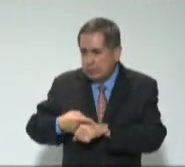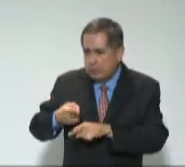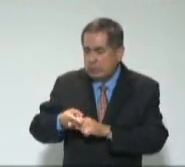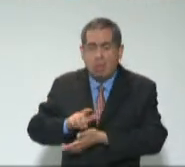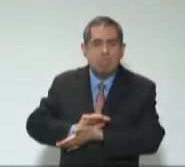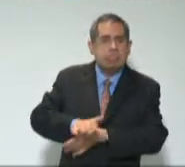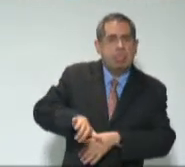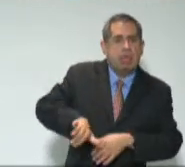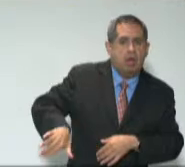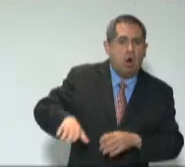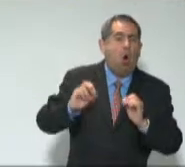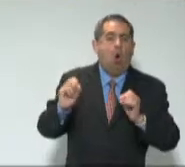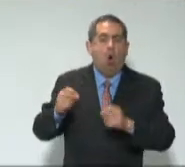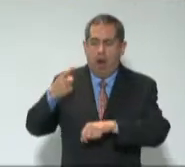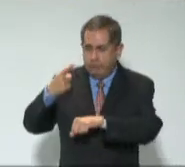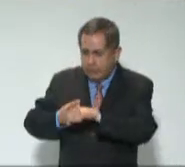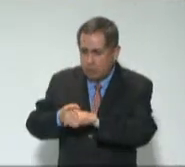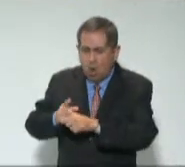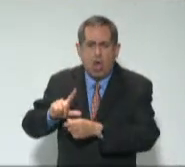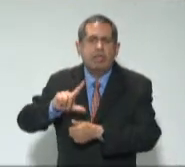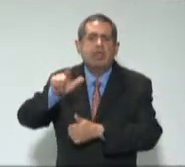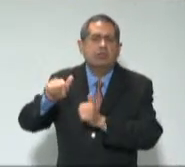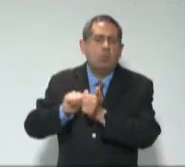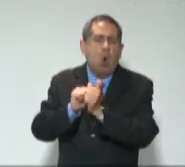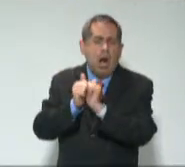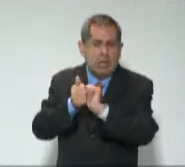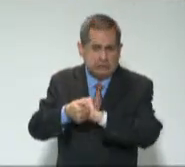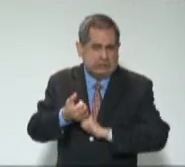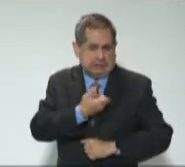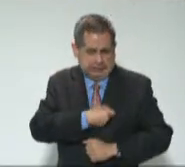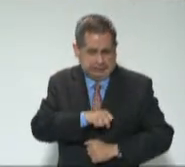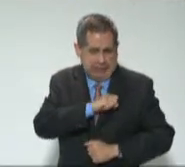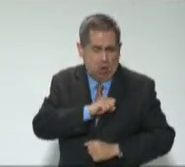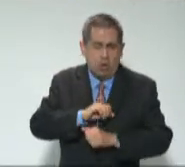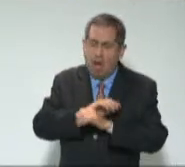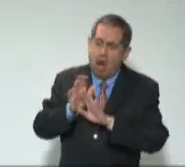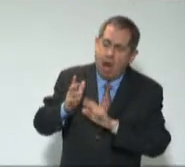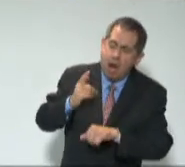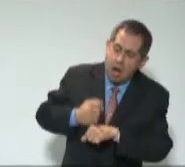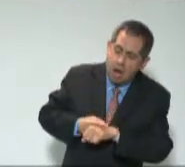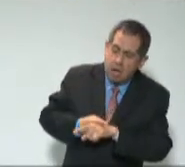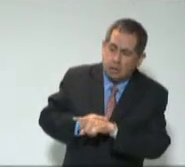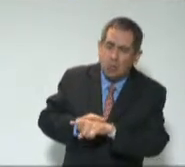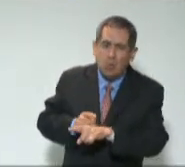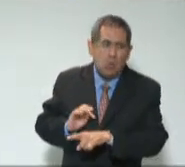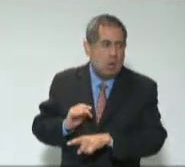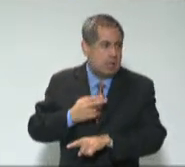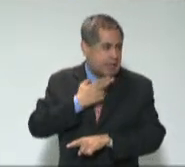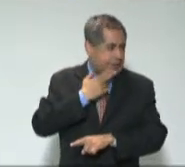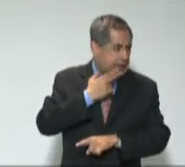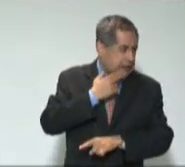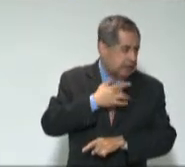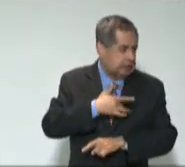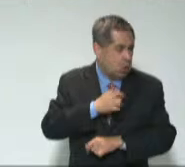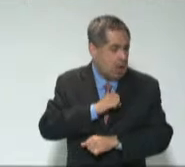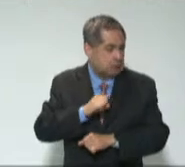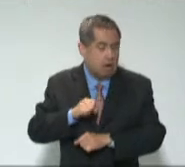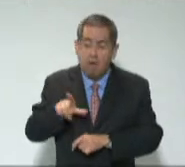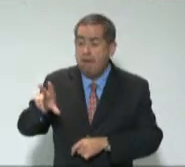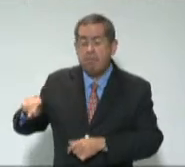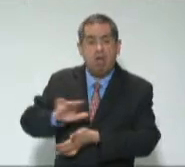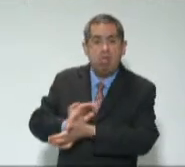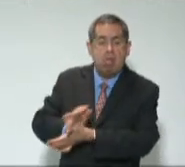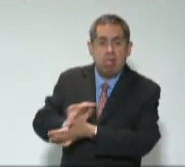como morbilidades eh hoy eh Como y factores de riesgo ante el covid y lo